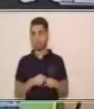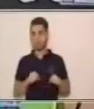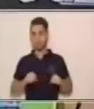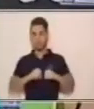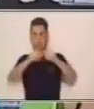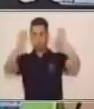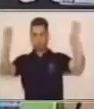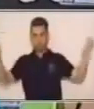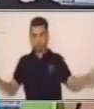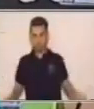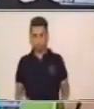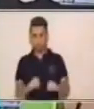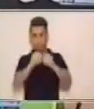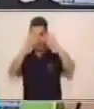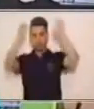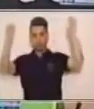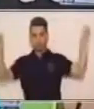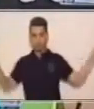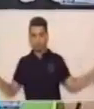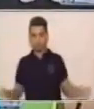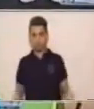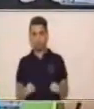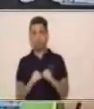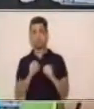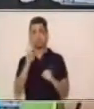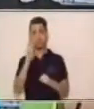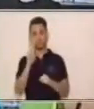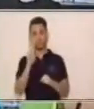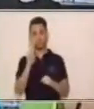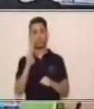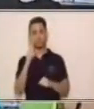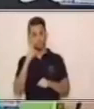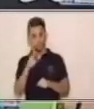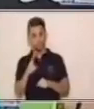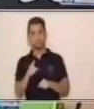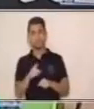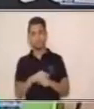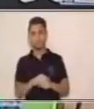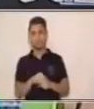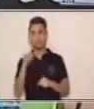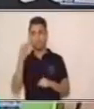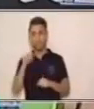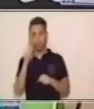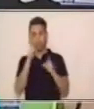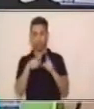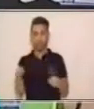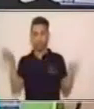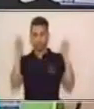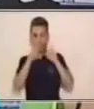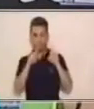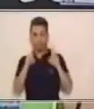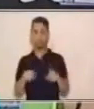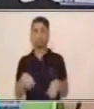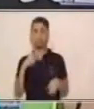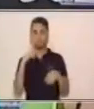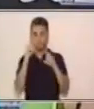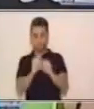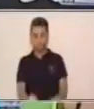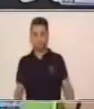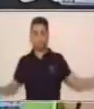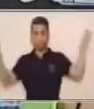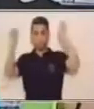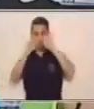afuera. Uno y dos círculos. ¿Se dieron cuenta? Hicimos dos. Ahora al revés.